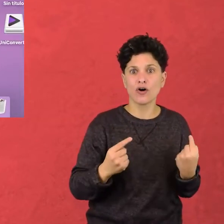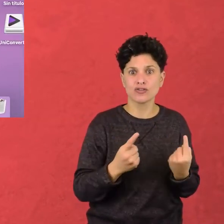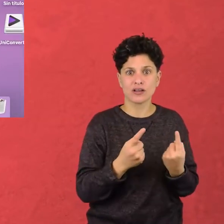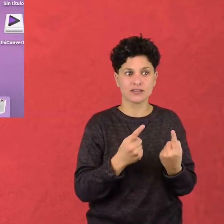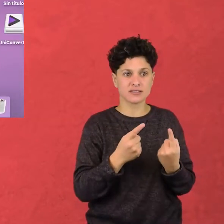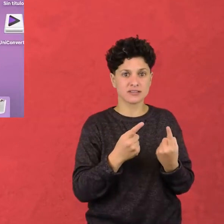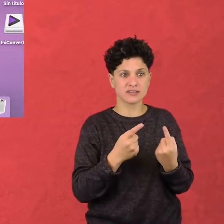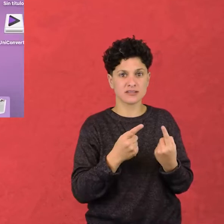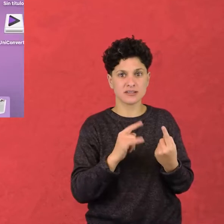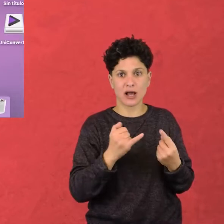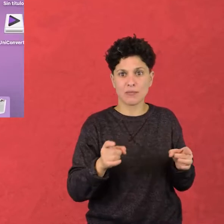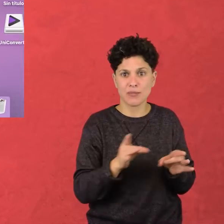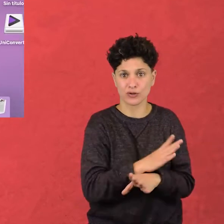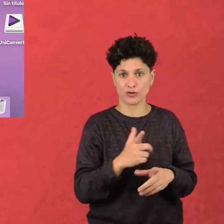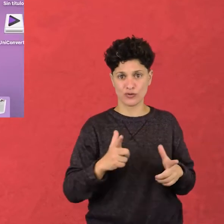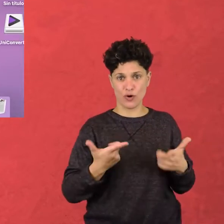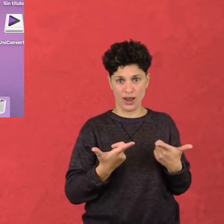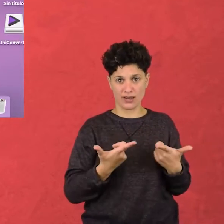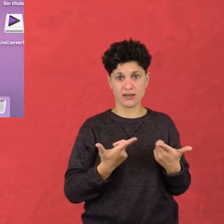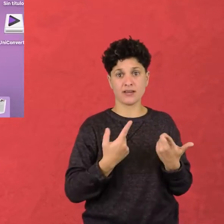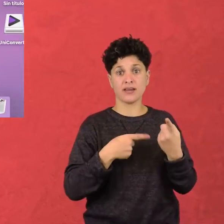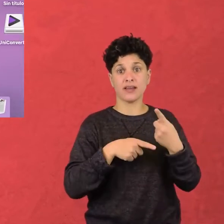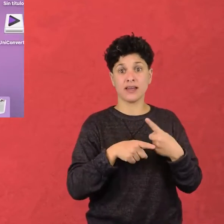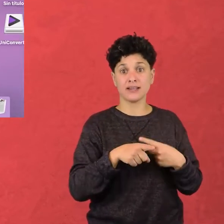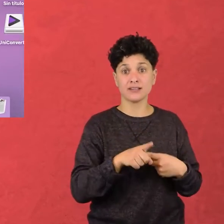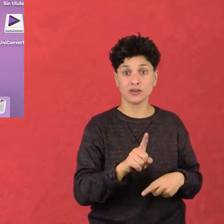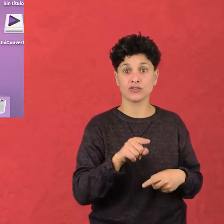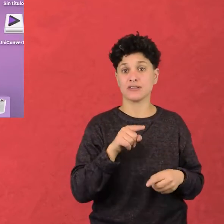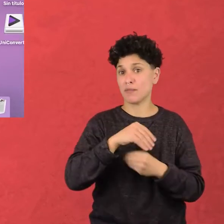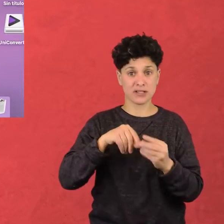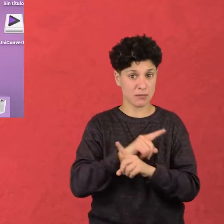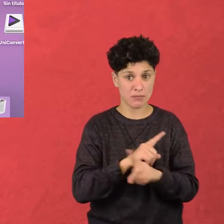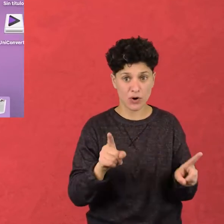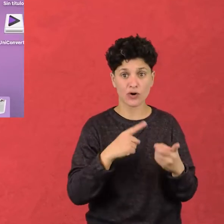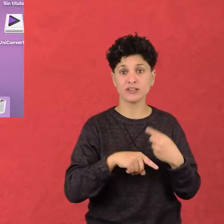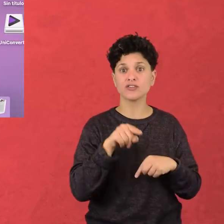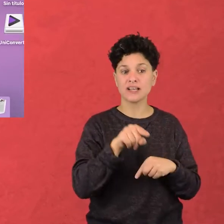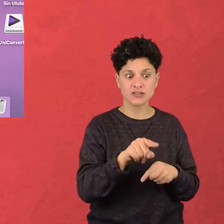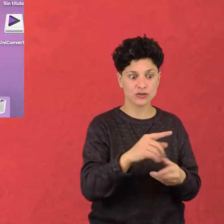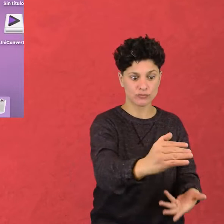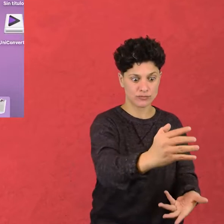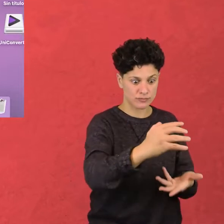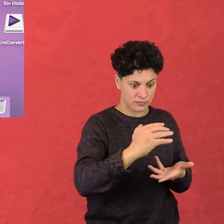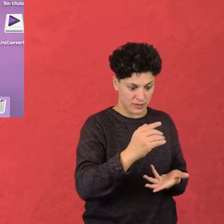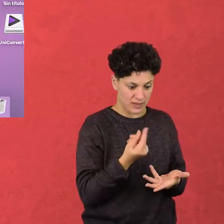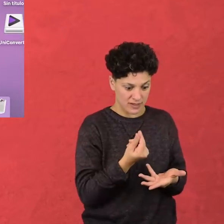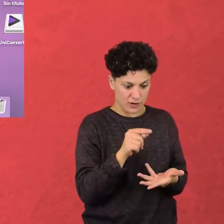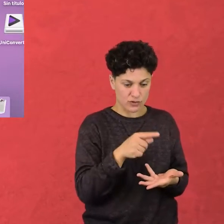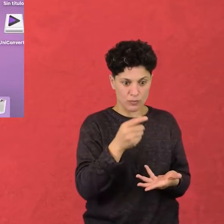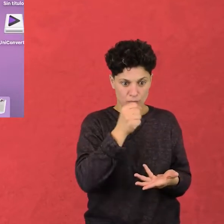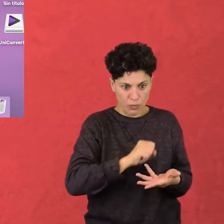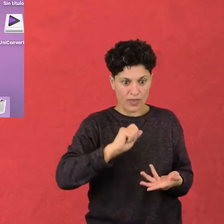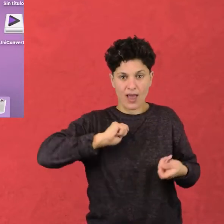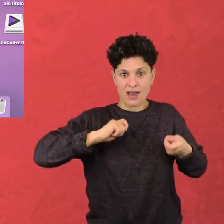su familia satisfechas. Entonces eso implica que realmente el dinero le cambiaría la